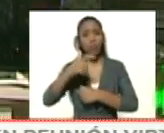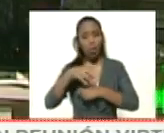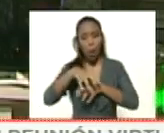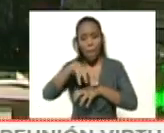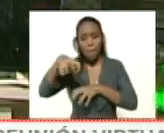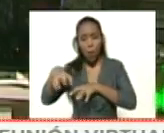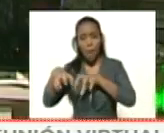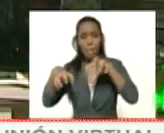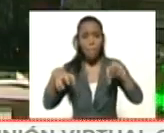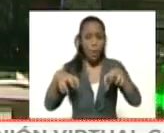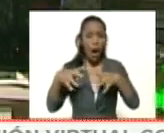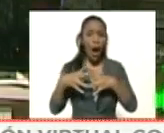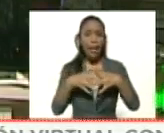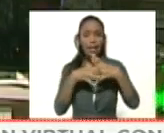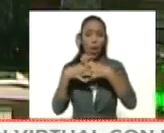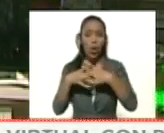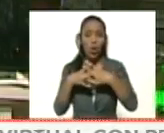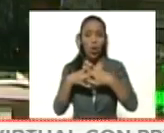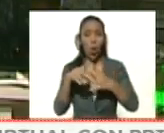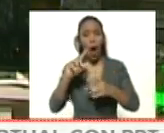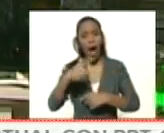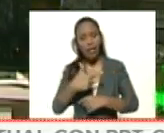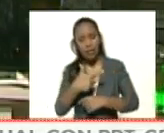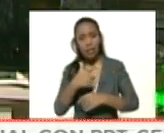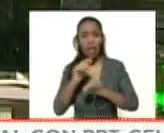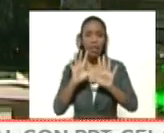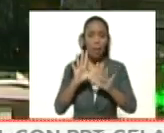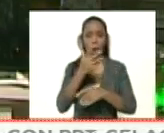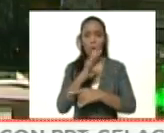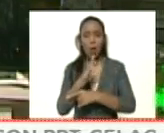el número de habitantes de Estados Unidos entre 10 y da un número de